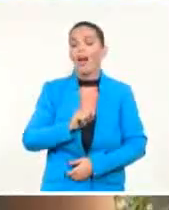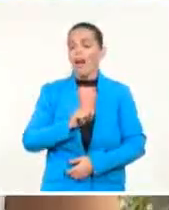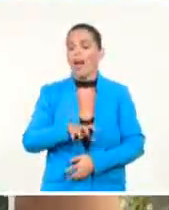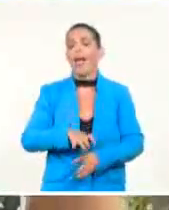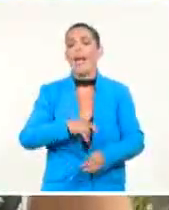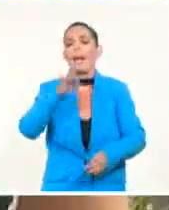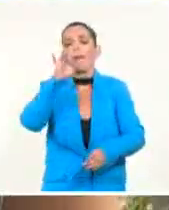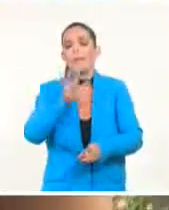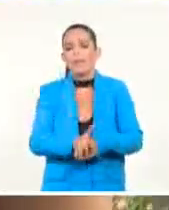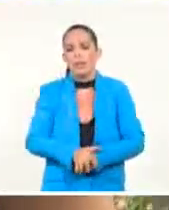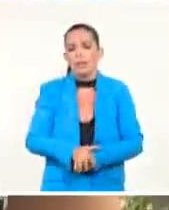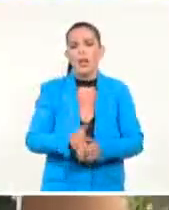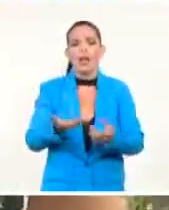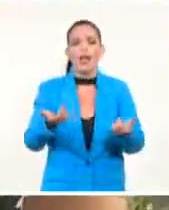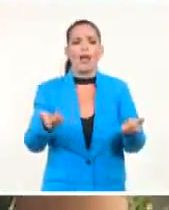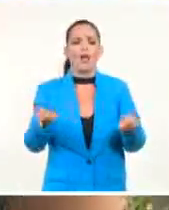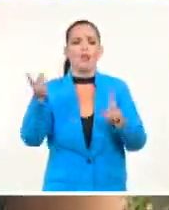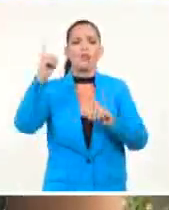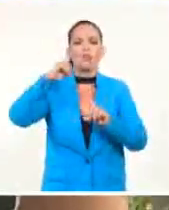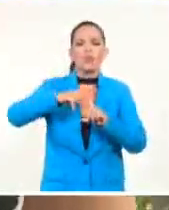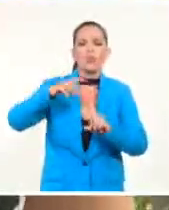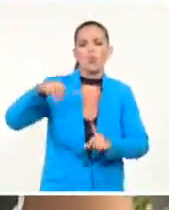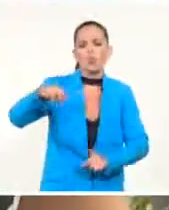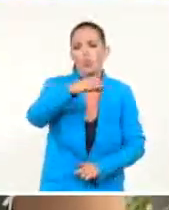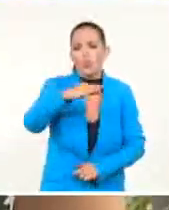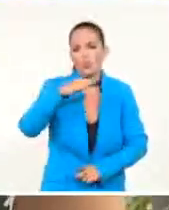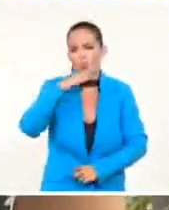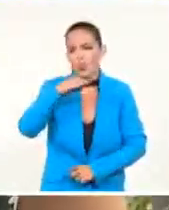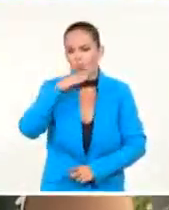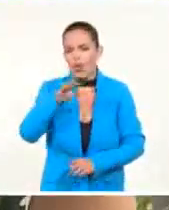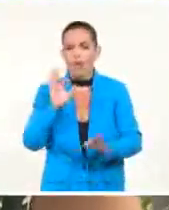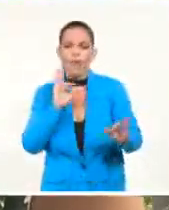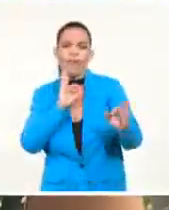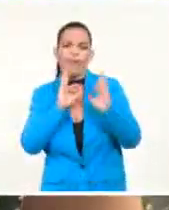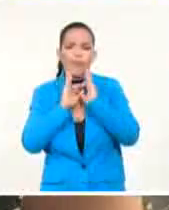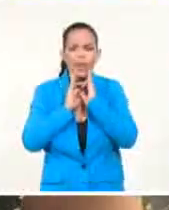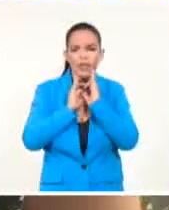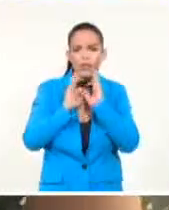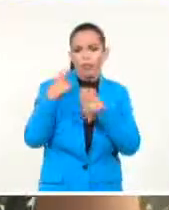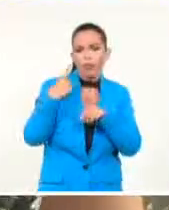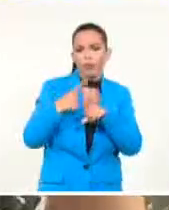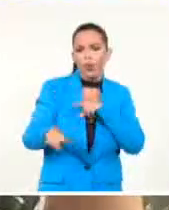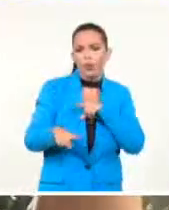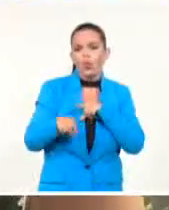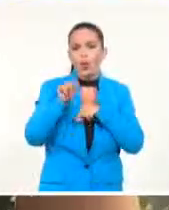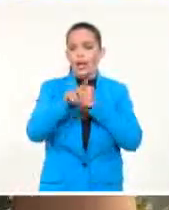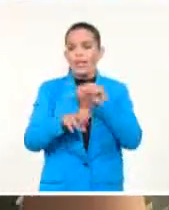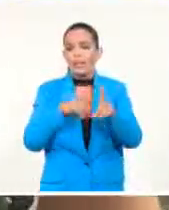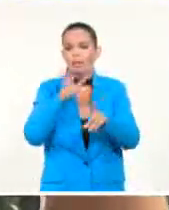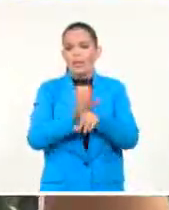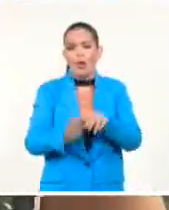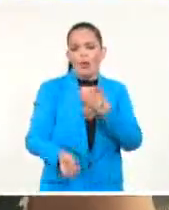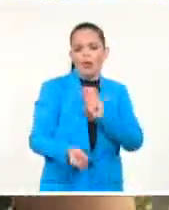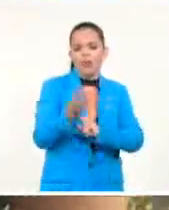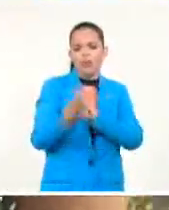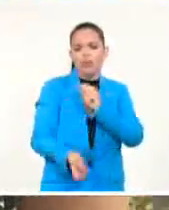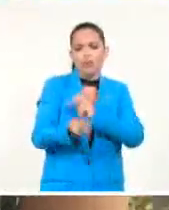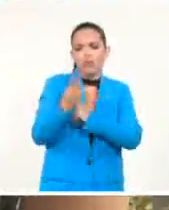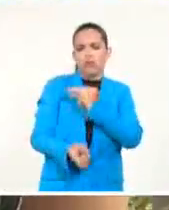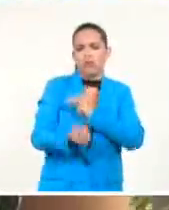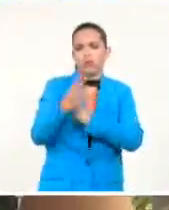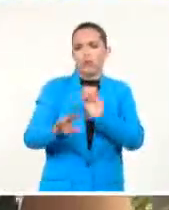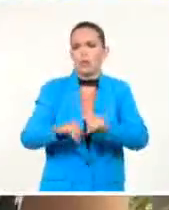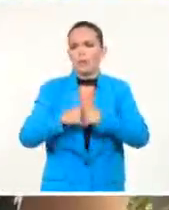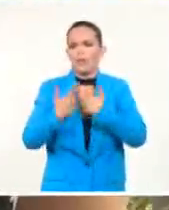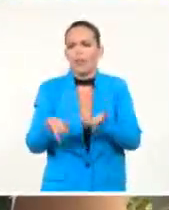como Instagram, como Twitter, Facebook, donde la figura de Martí tenía un rol protagónico.